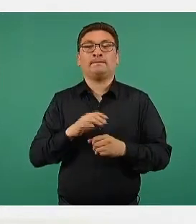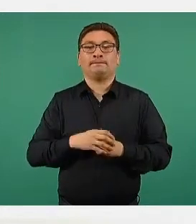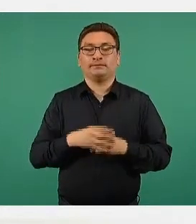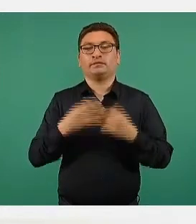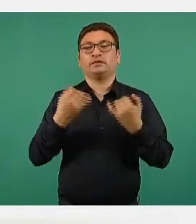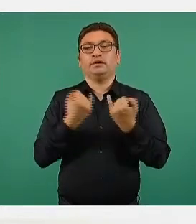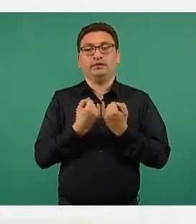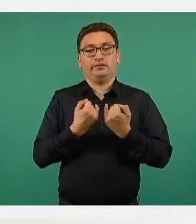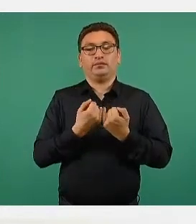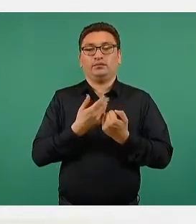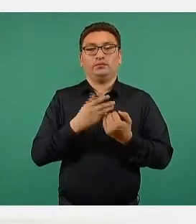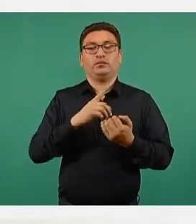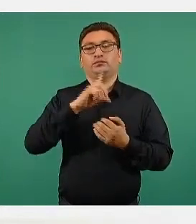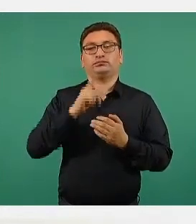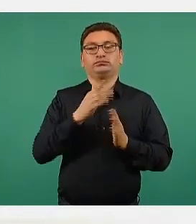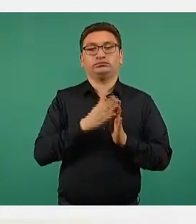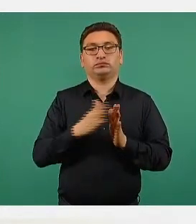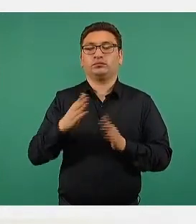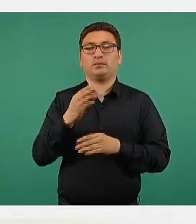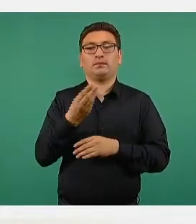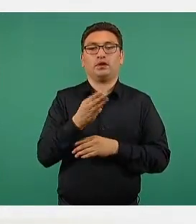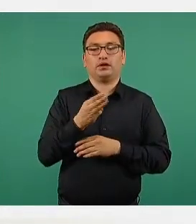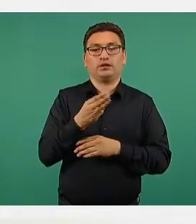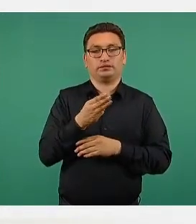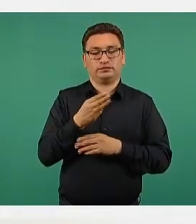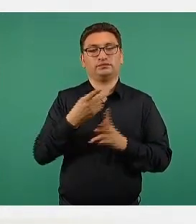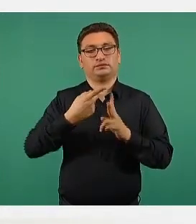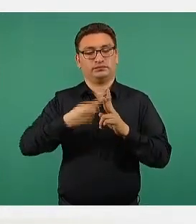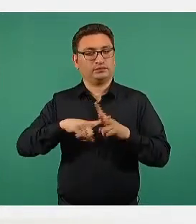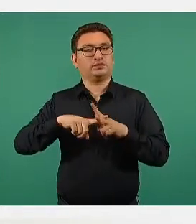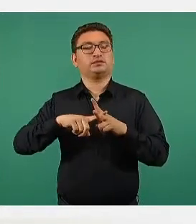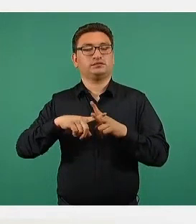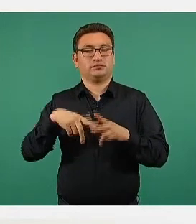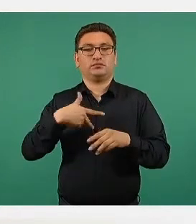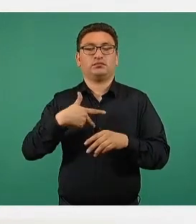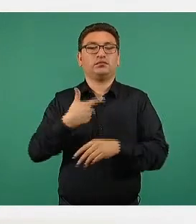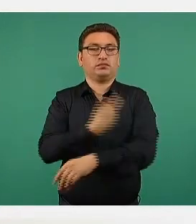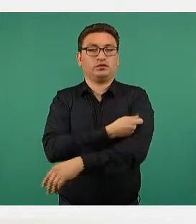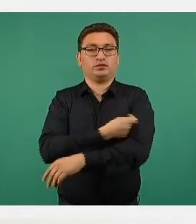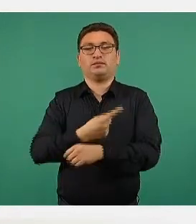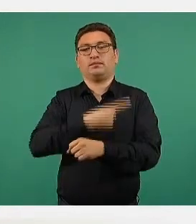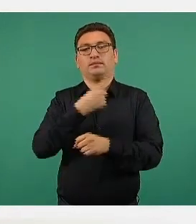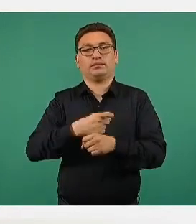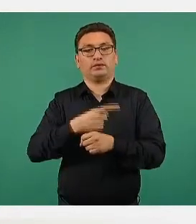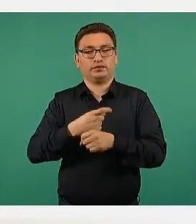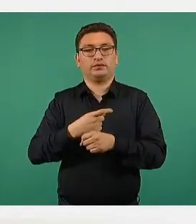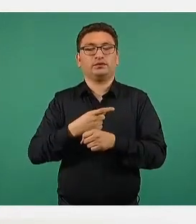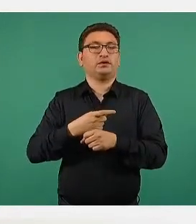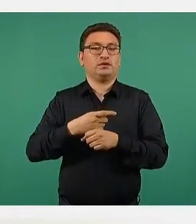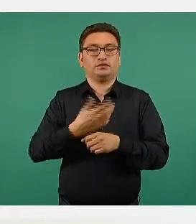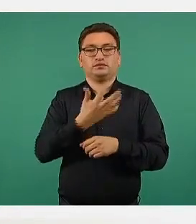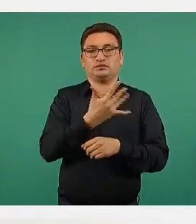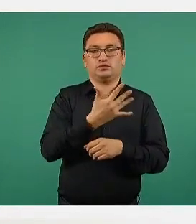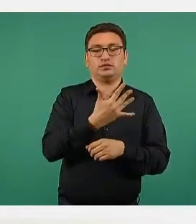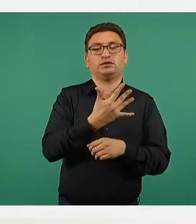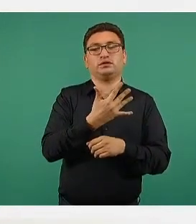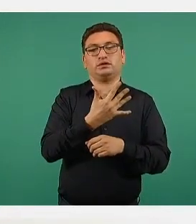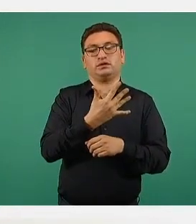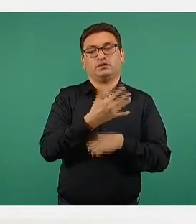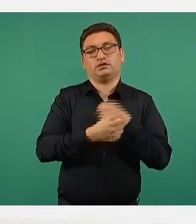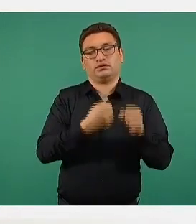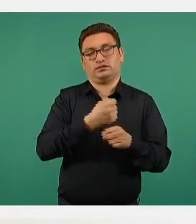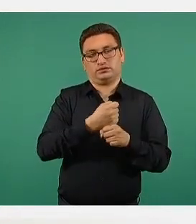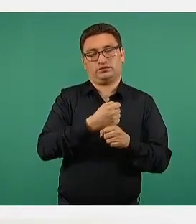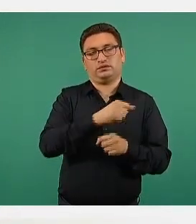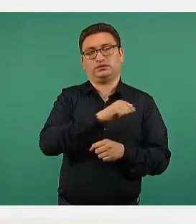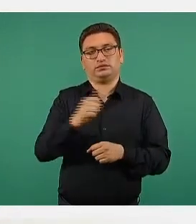y desde mayo iniciamos también con la vacunación de primeras dosis en la década de 50-59,